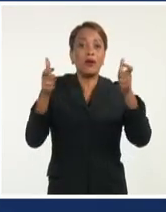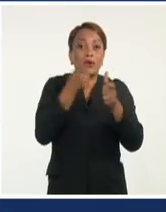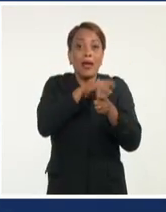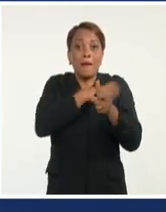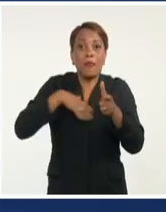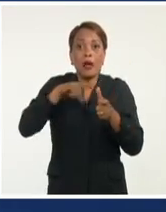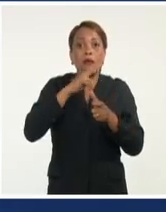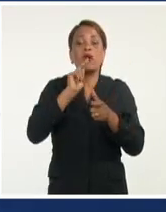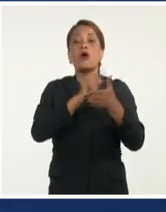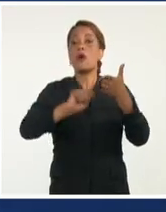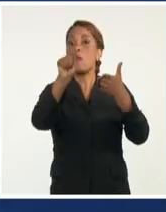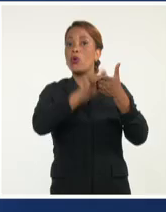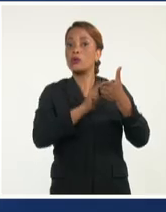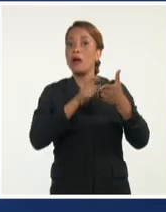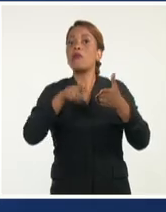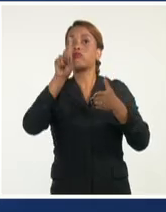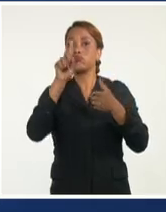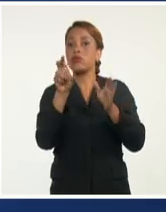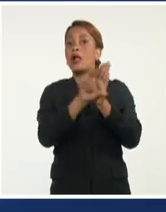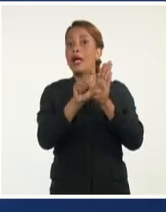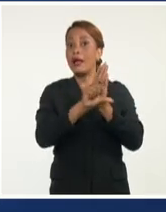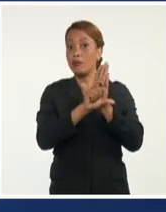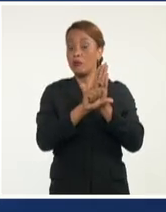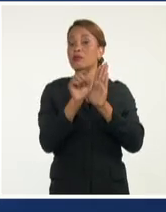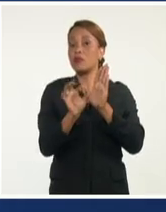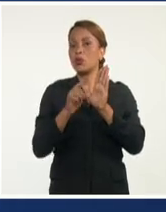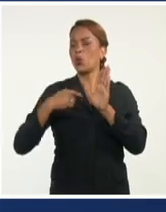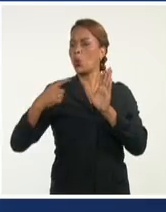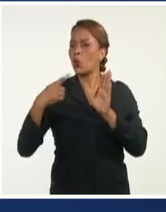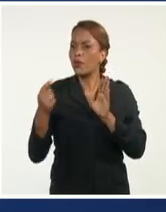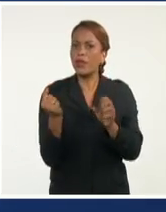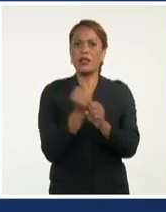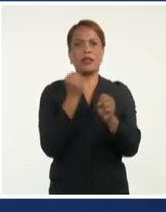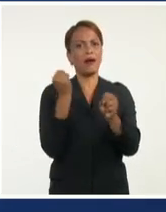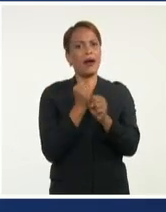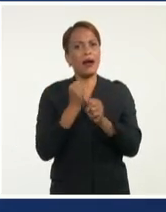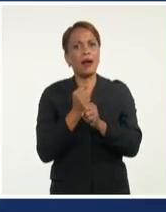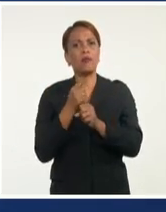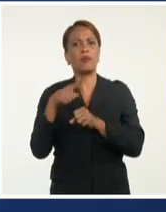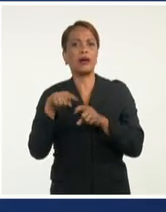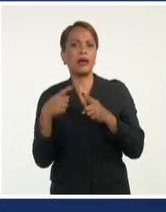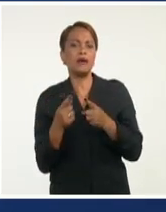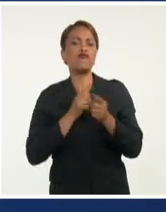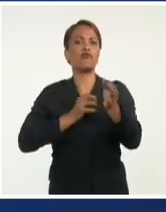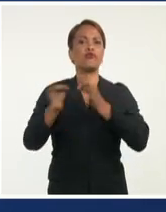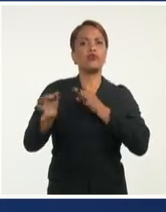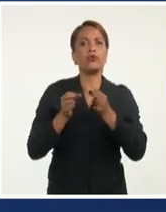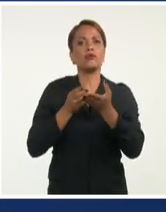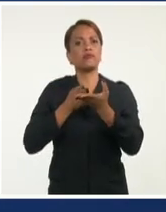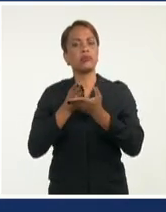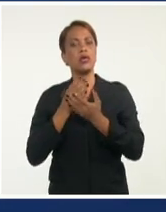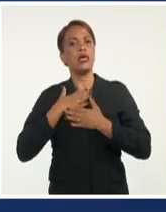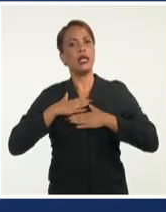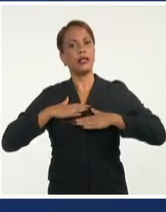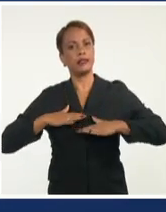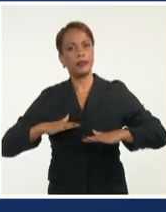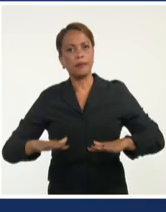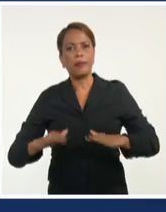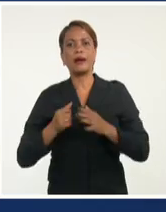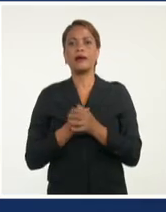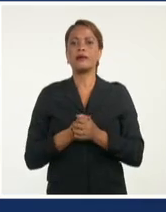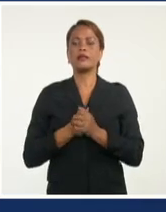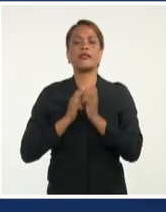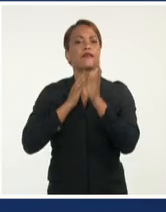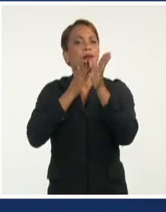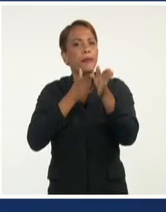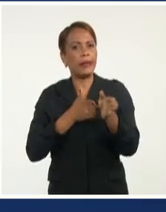votamos por la Constitución, que día a día trabajamos en función de mantener las conquistas de la revolución,